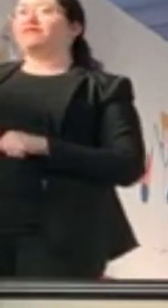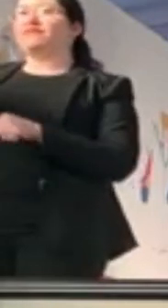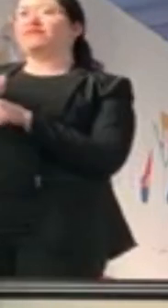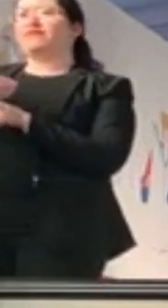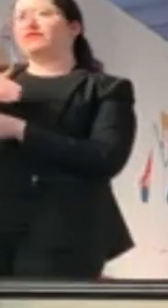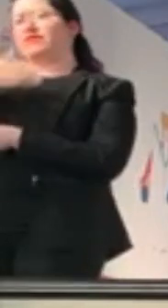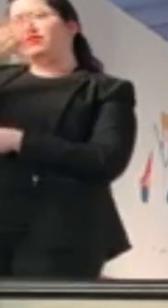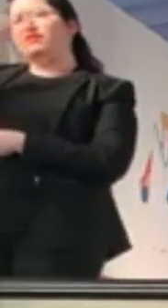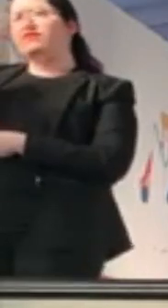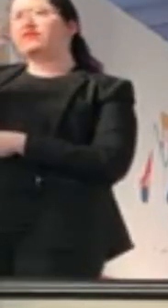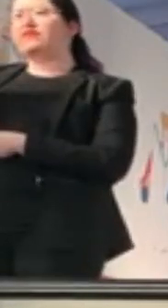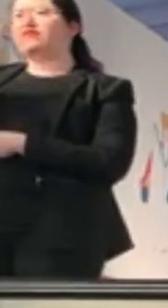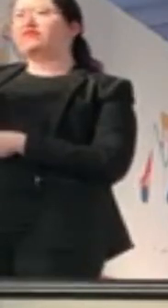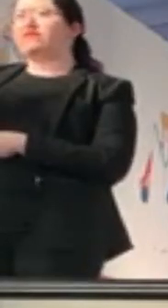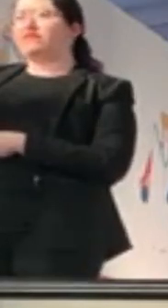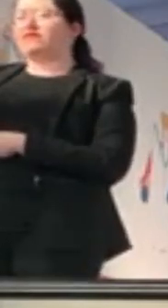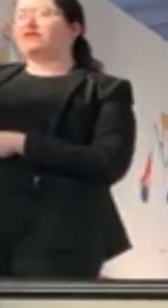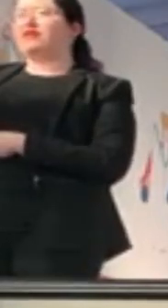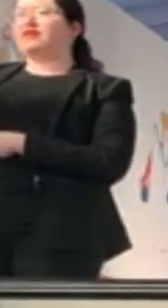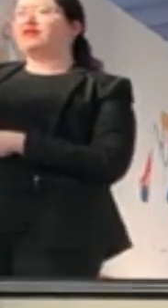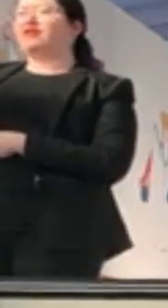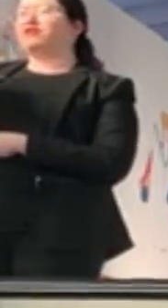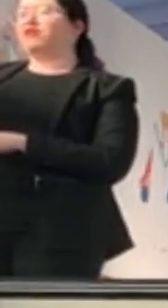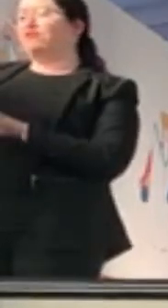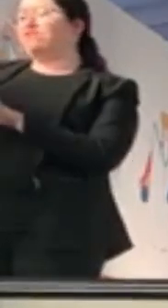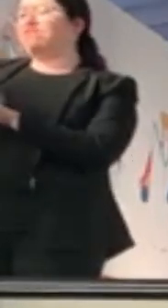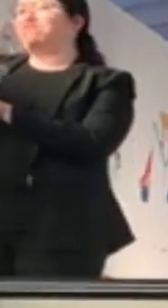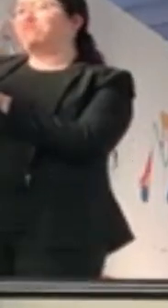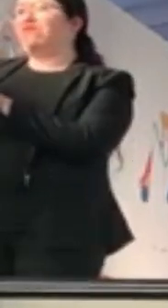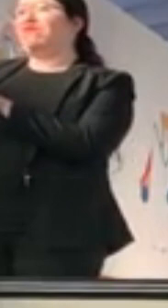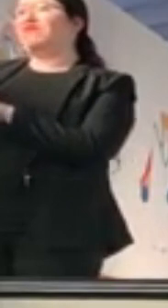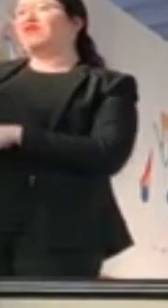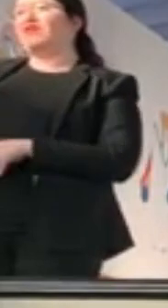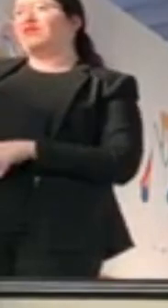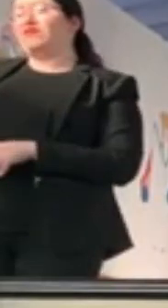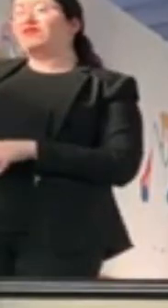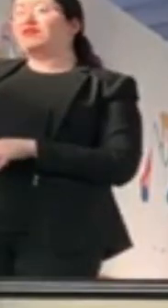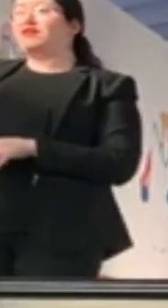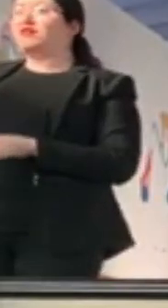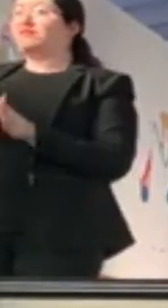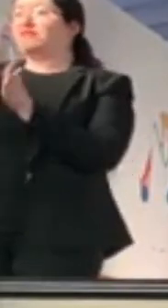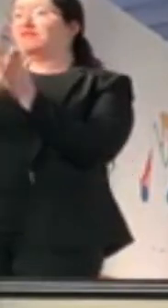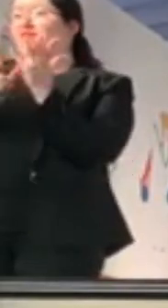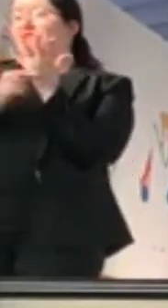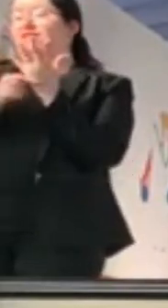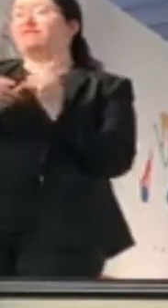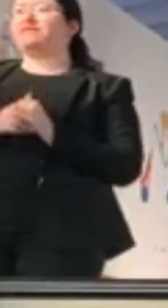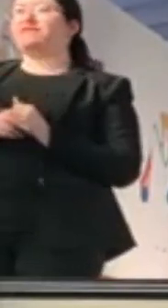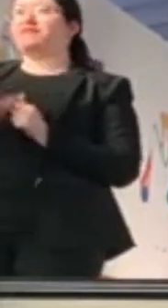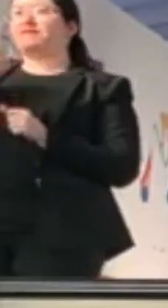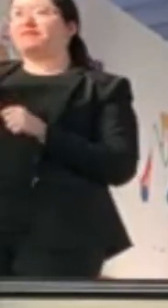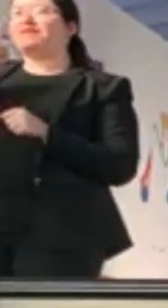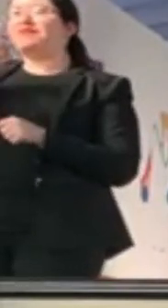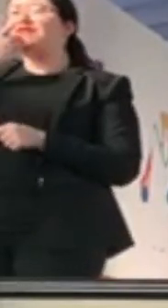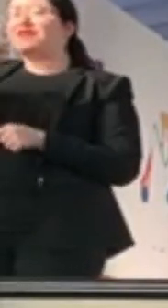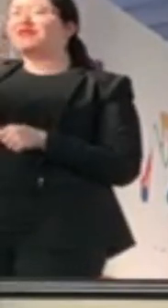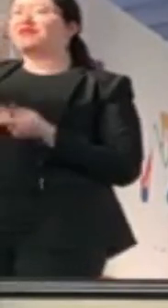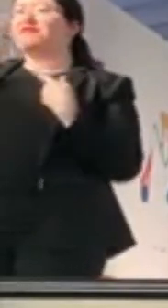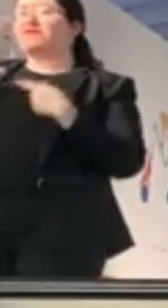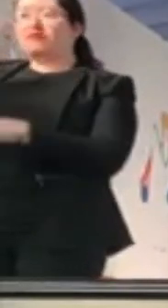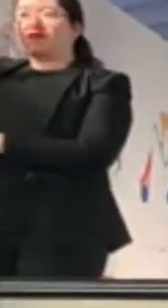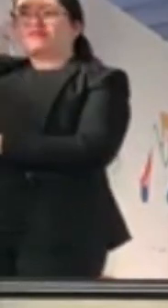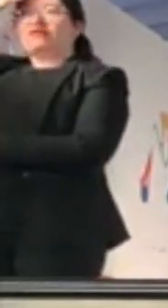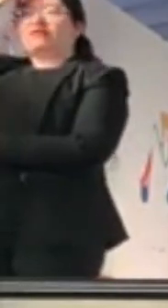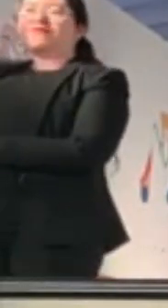se pronuncia, Golpe de Estado, Nombre de la Ley, que plantea en esencia, tiene muy mala prensa asesinar a un líder político